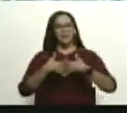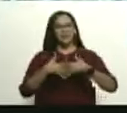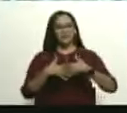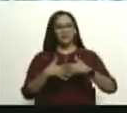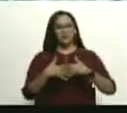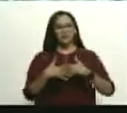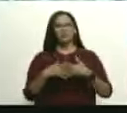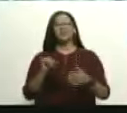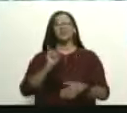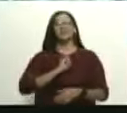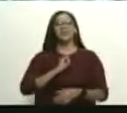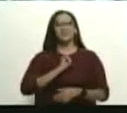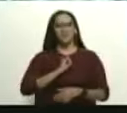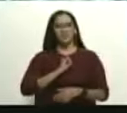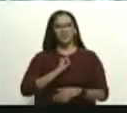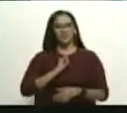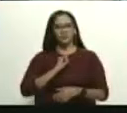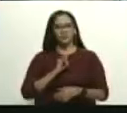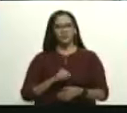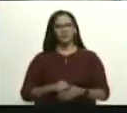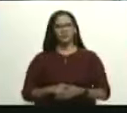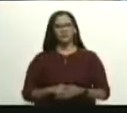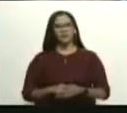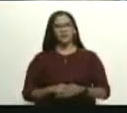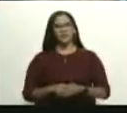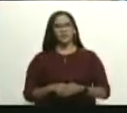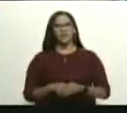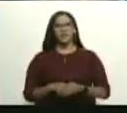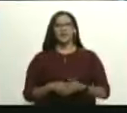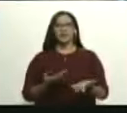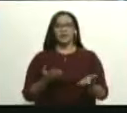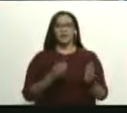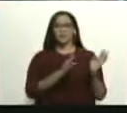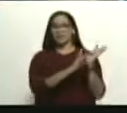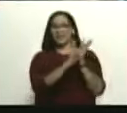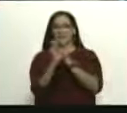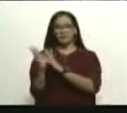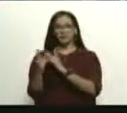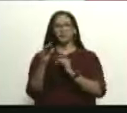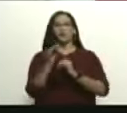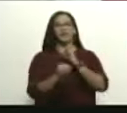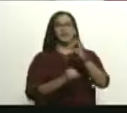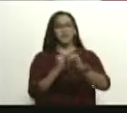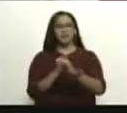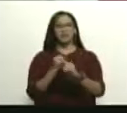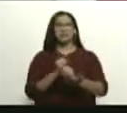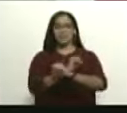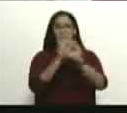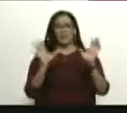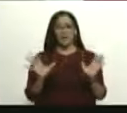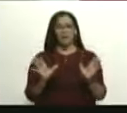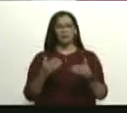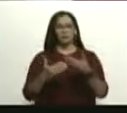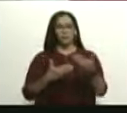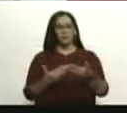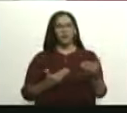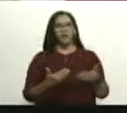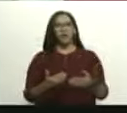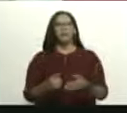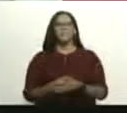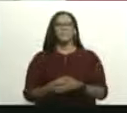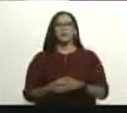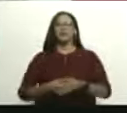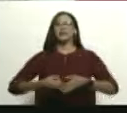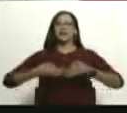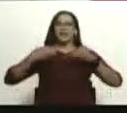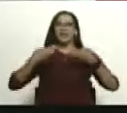de identificación, migración y extranjería, que tiene sus protocolos bien claros. Bueno, para la